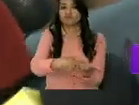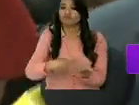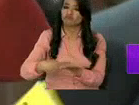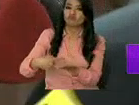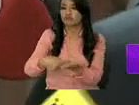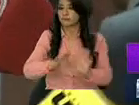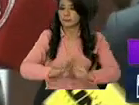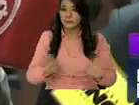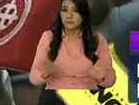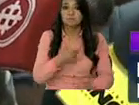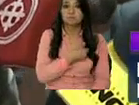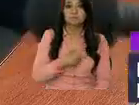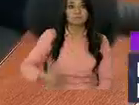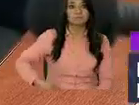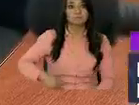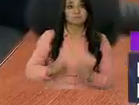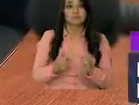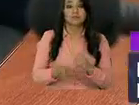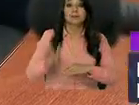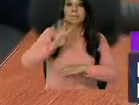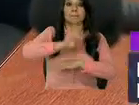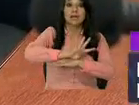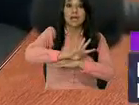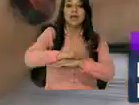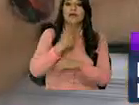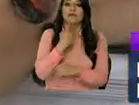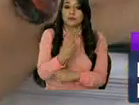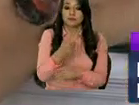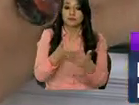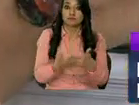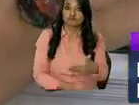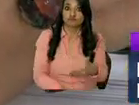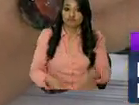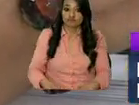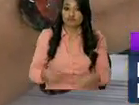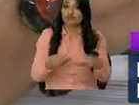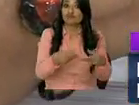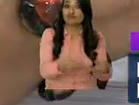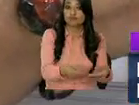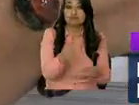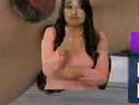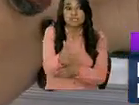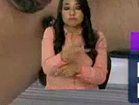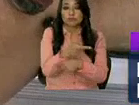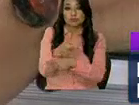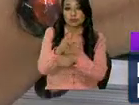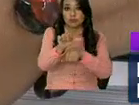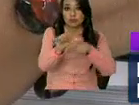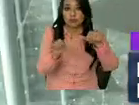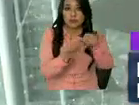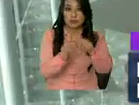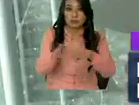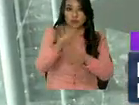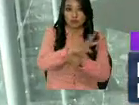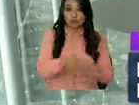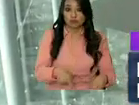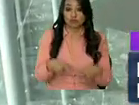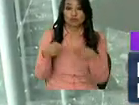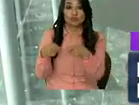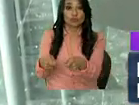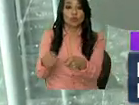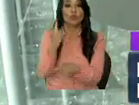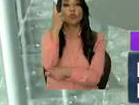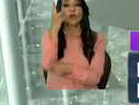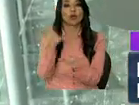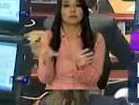presidente de la Asamblea Nacional, César Litardo, adelantó que el documento sería designado por el Consejo de Administración Legislativa, CAL, a